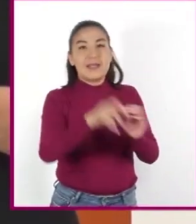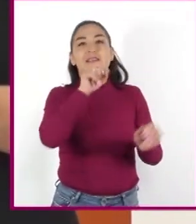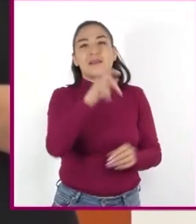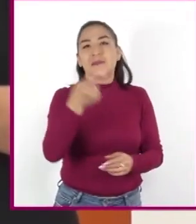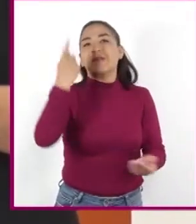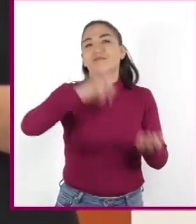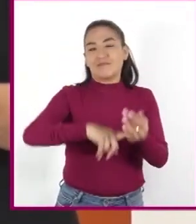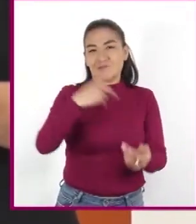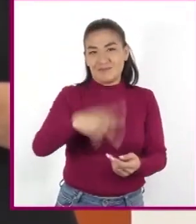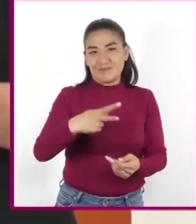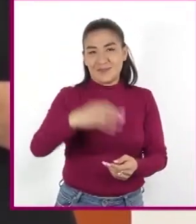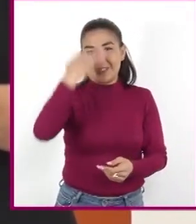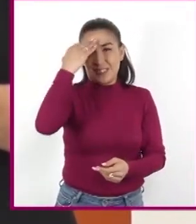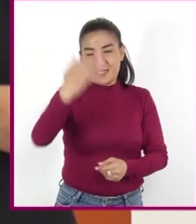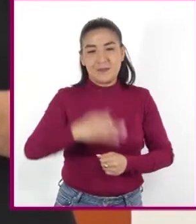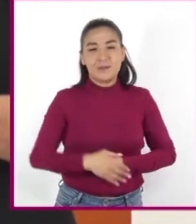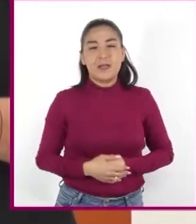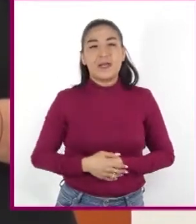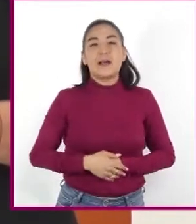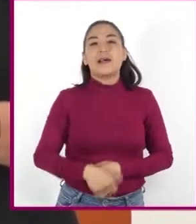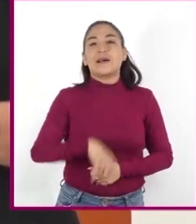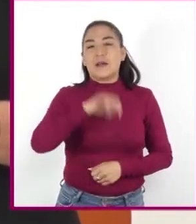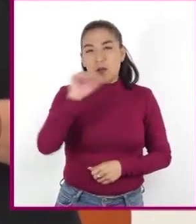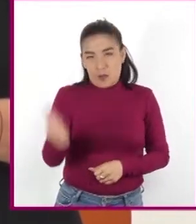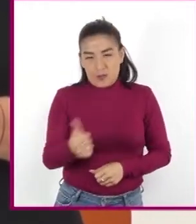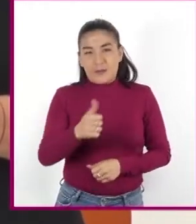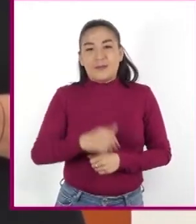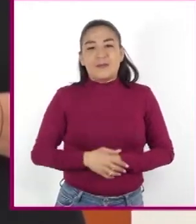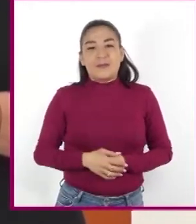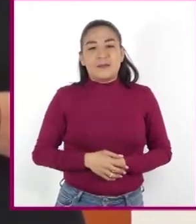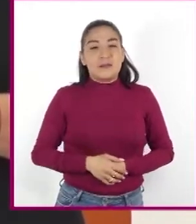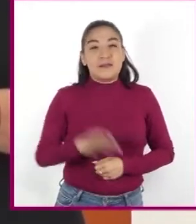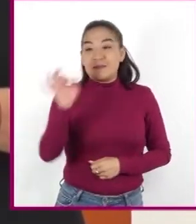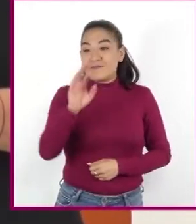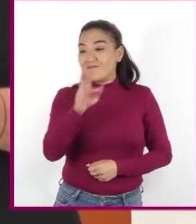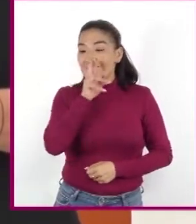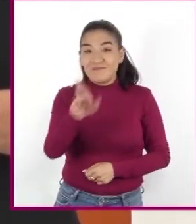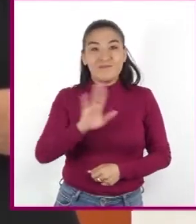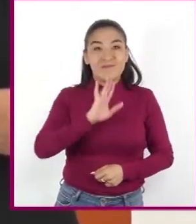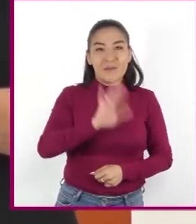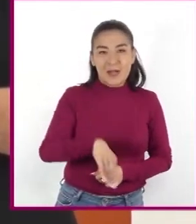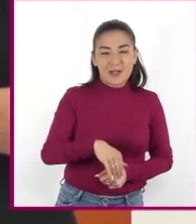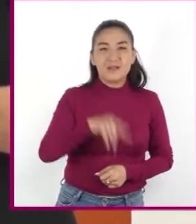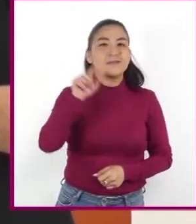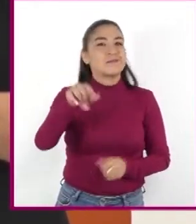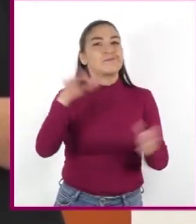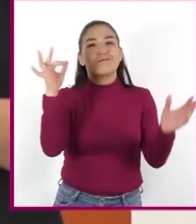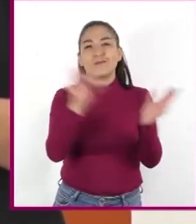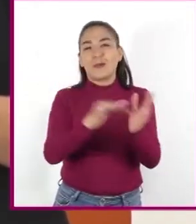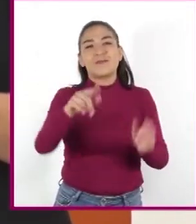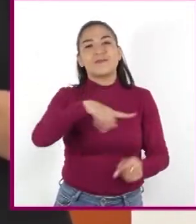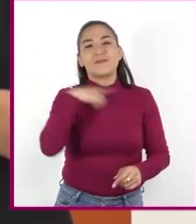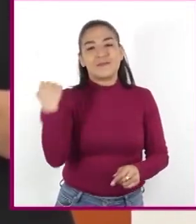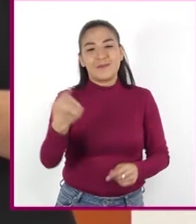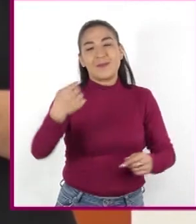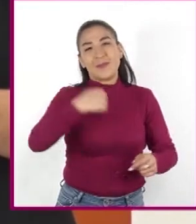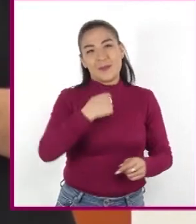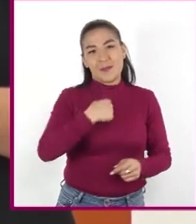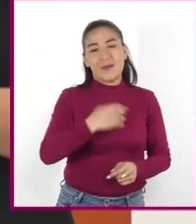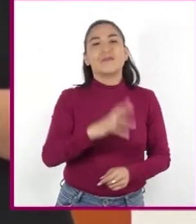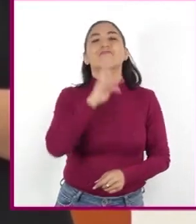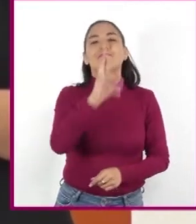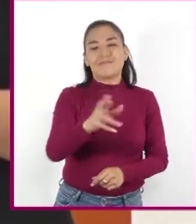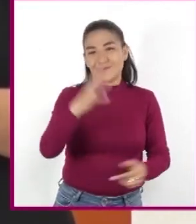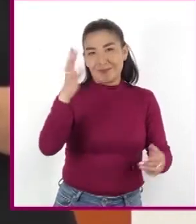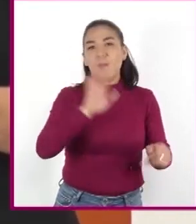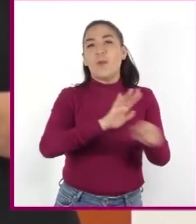el presente. 6. En caso de no contestar correctamente, se pierden los puntos y yo daré la respuesta